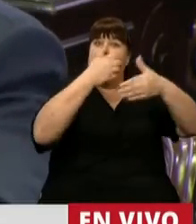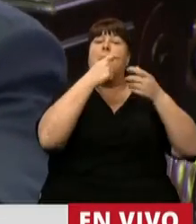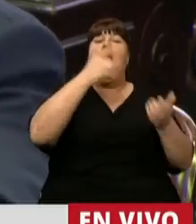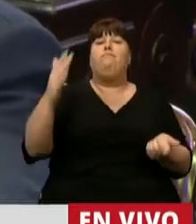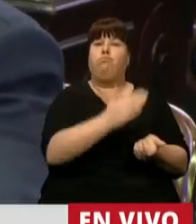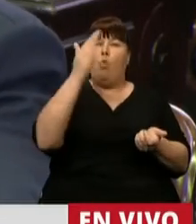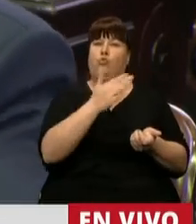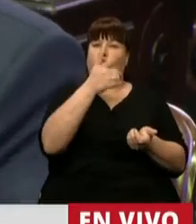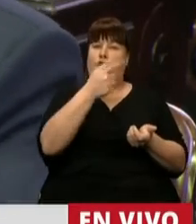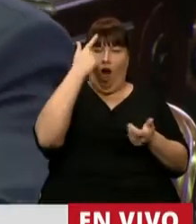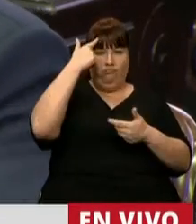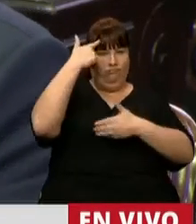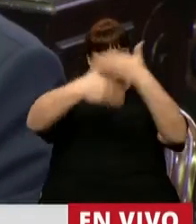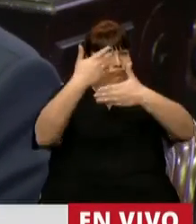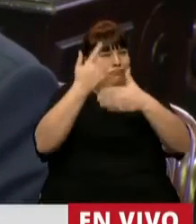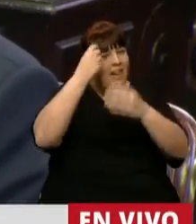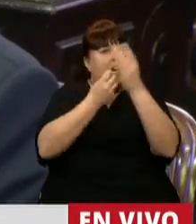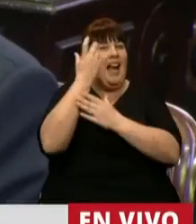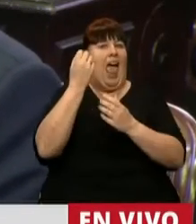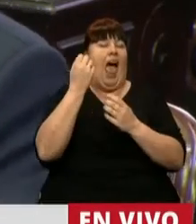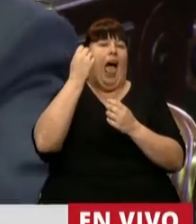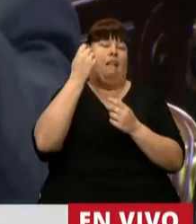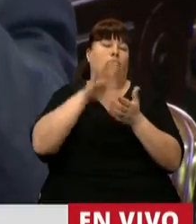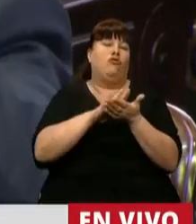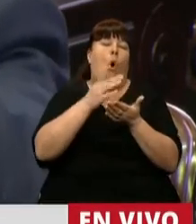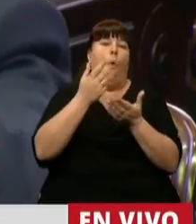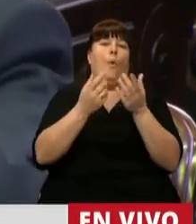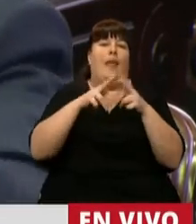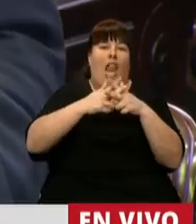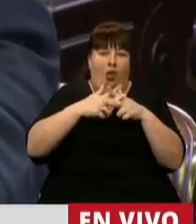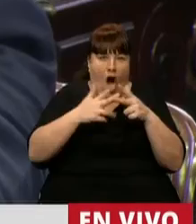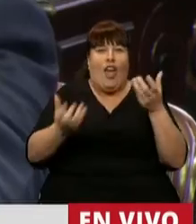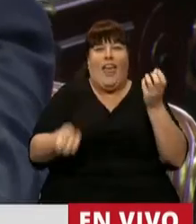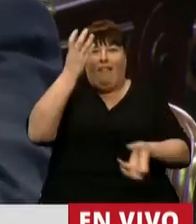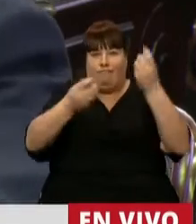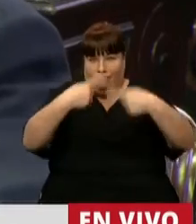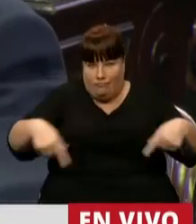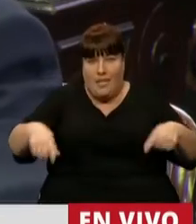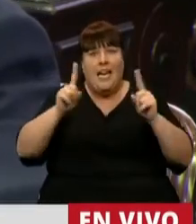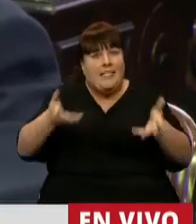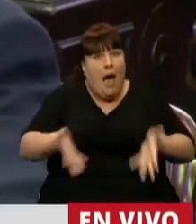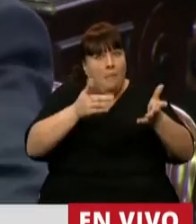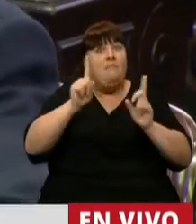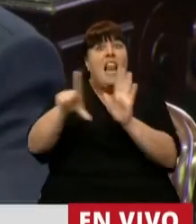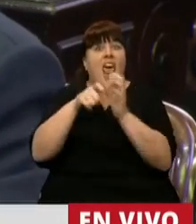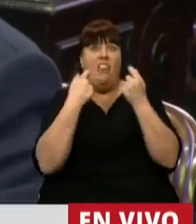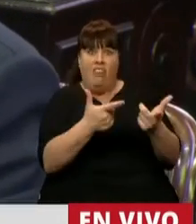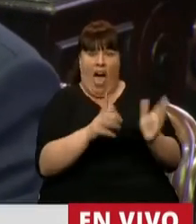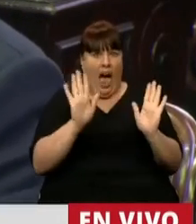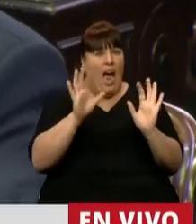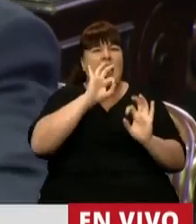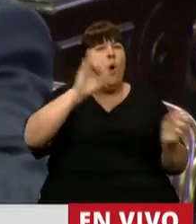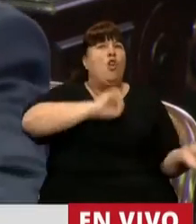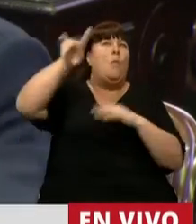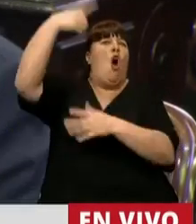que produzca su ejercicio intelectual para hacer economía del conocimiento. Y al más grande, darle un estímulo, se lo está dando la ley, nadie se va a ir